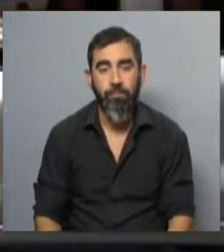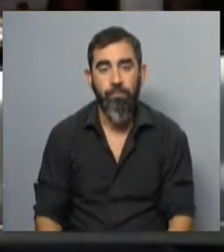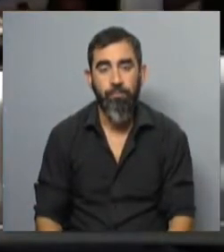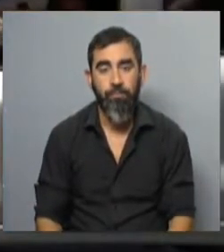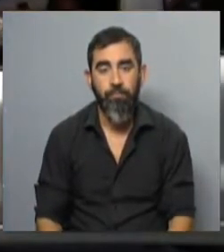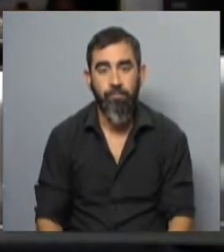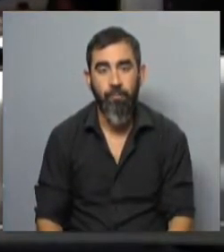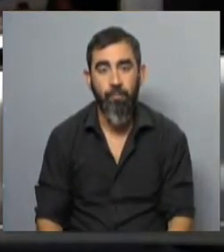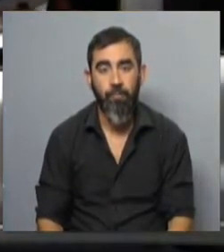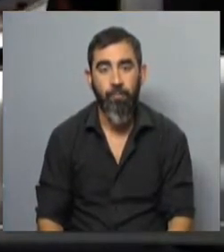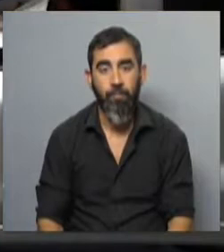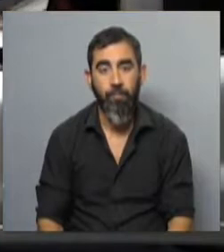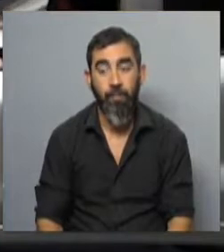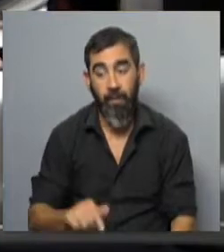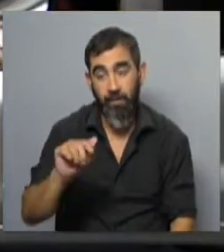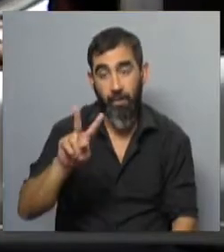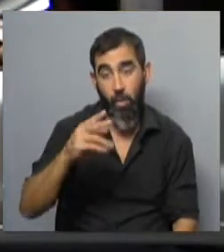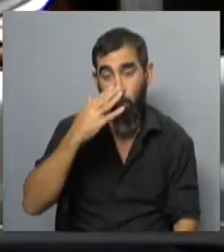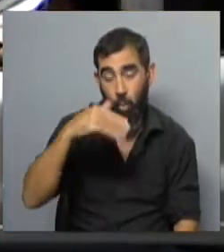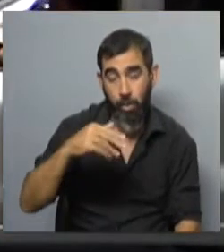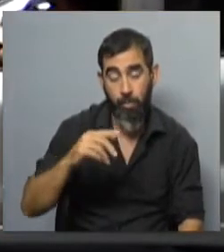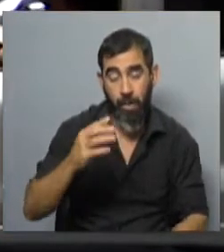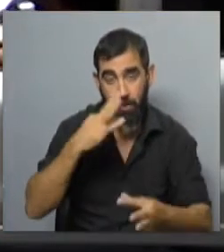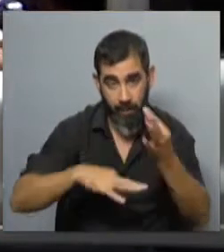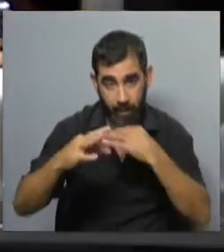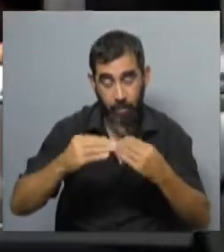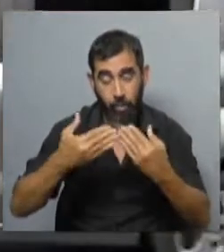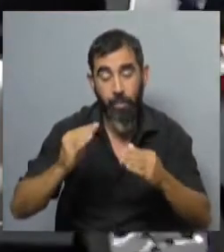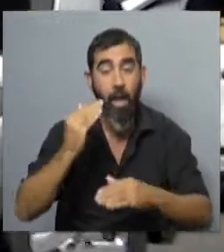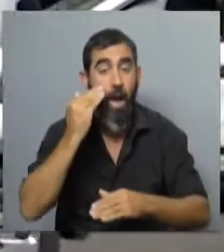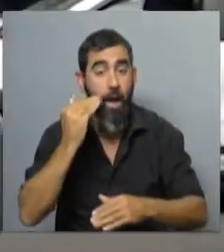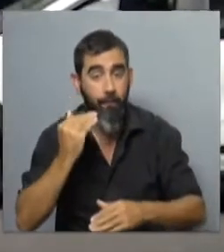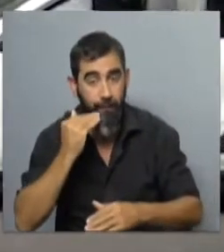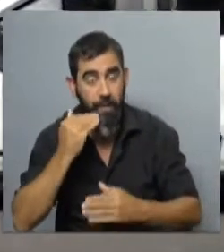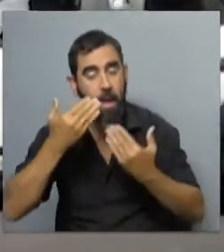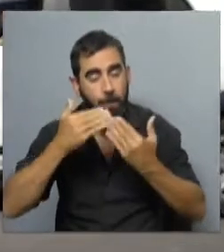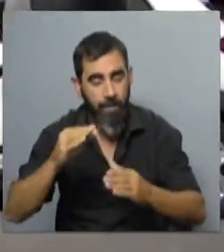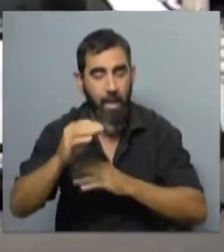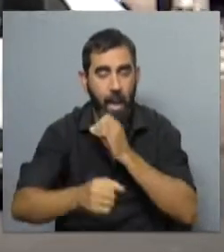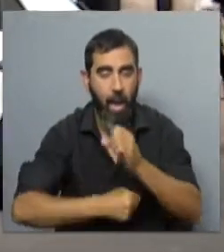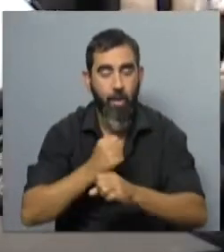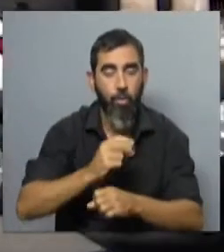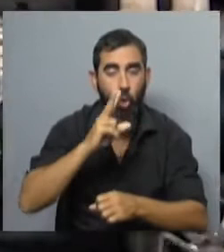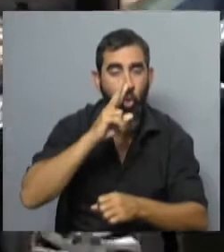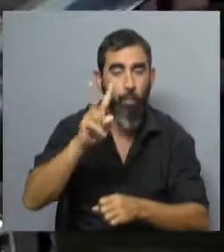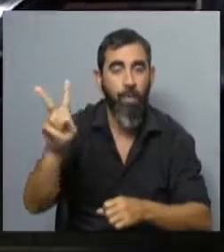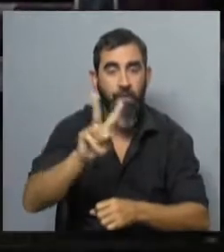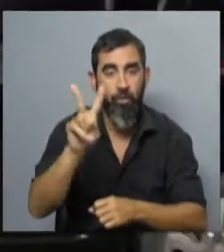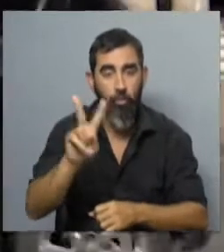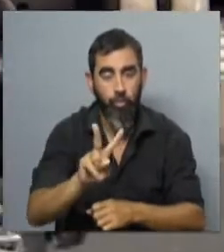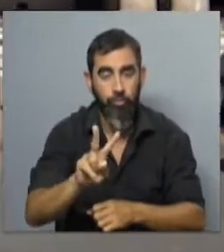Como decía Gabriel Calderón, estas 2 últimas obras se estrenarán en abril cuando iniciará la temporada 2022 de la Comedia